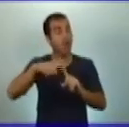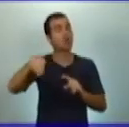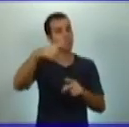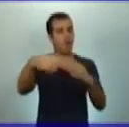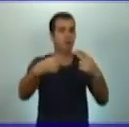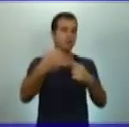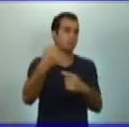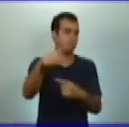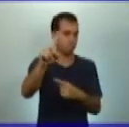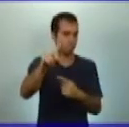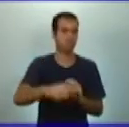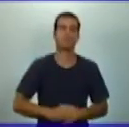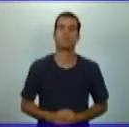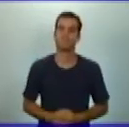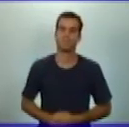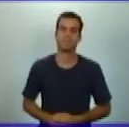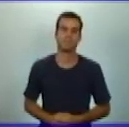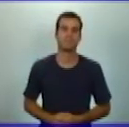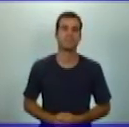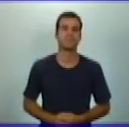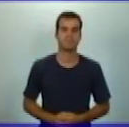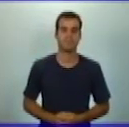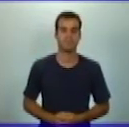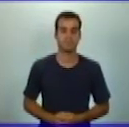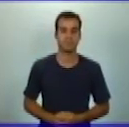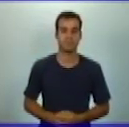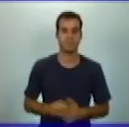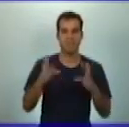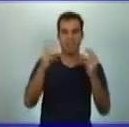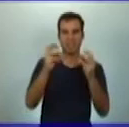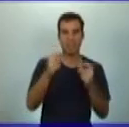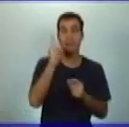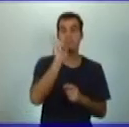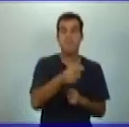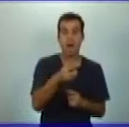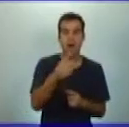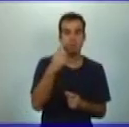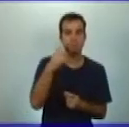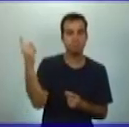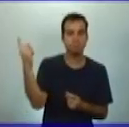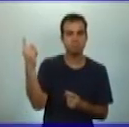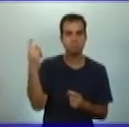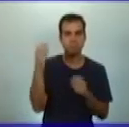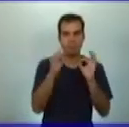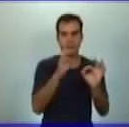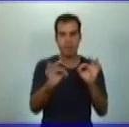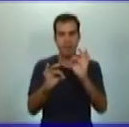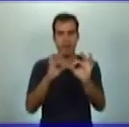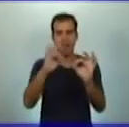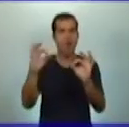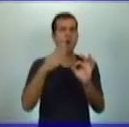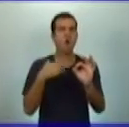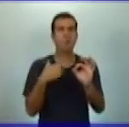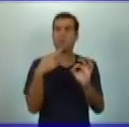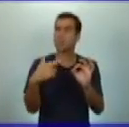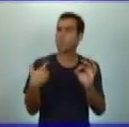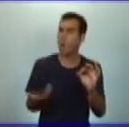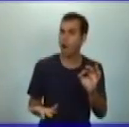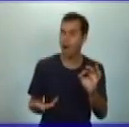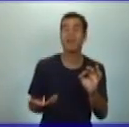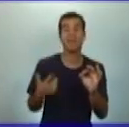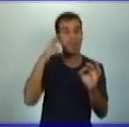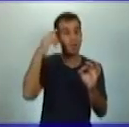independiente. ¿Cuántos protones tienen en su núcleo este átomo? ¿Cómo respondemos esto? Recuerden que los átomos